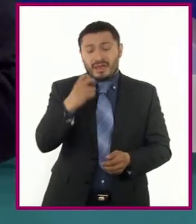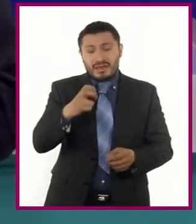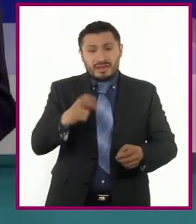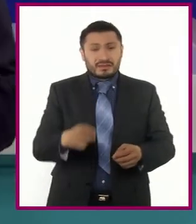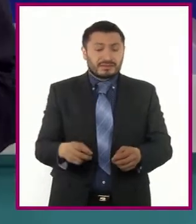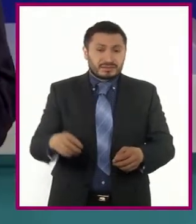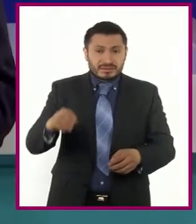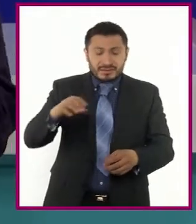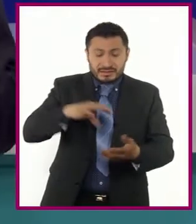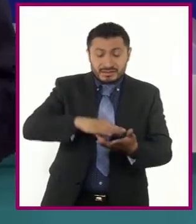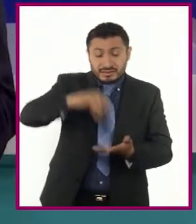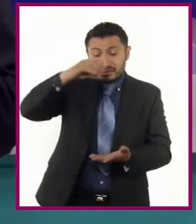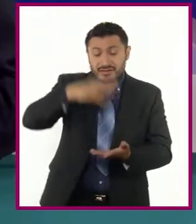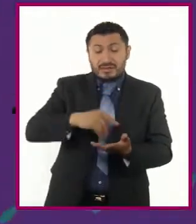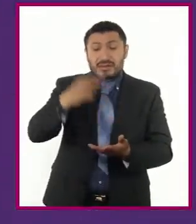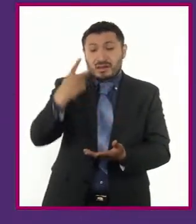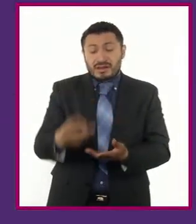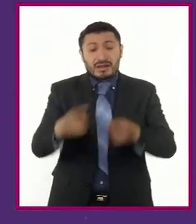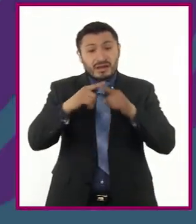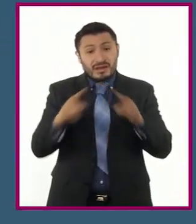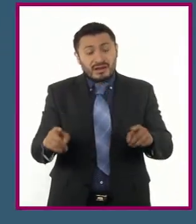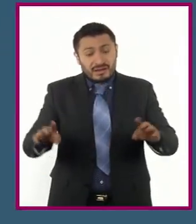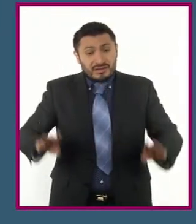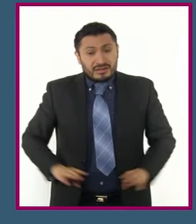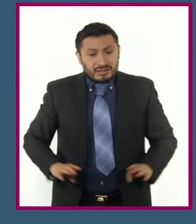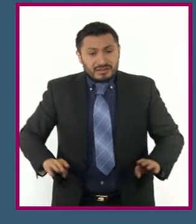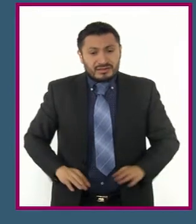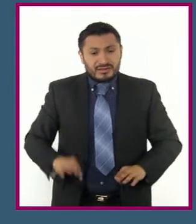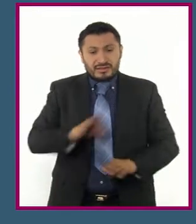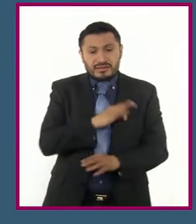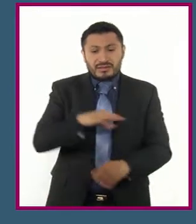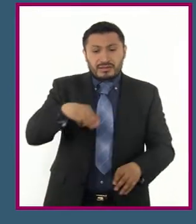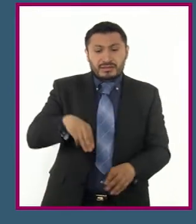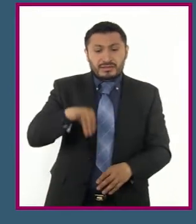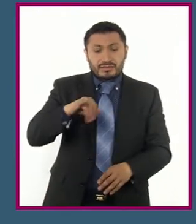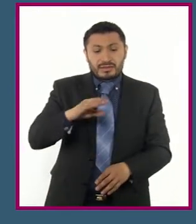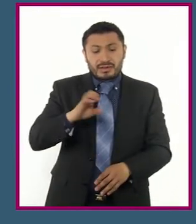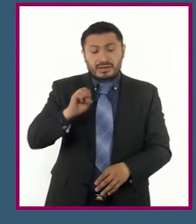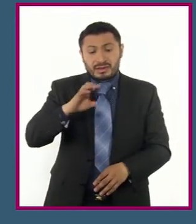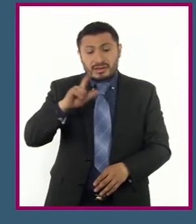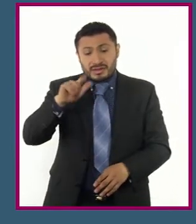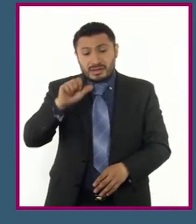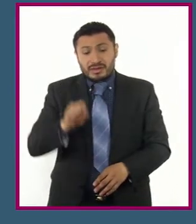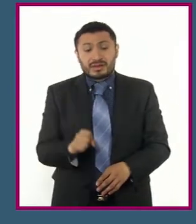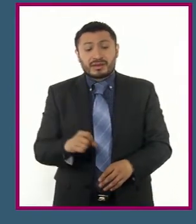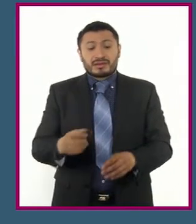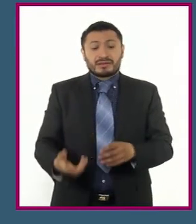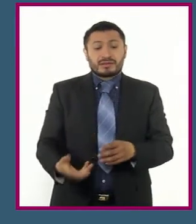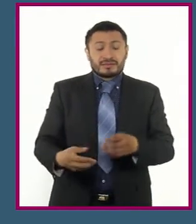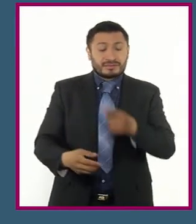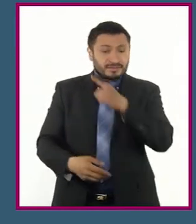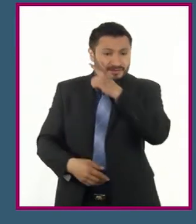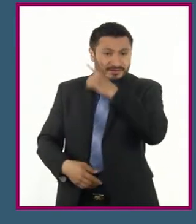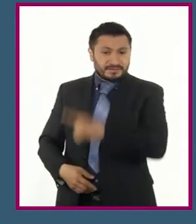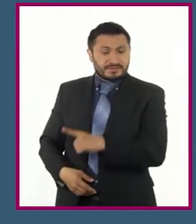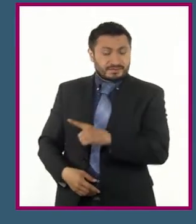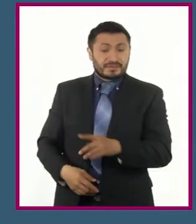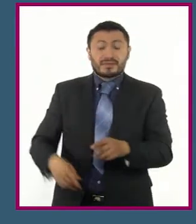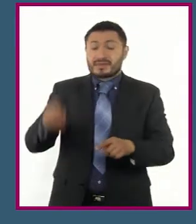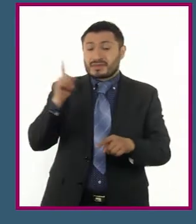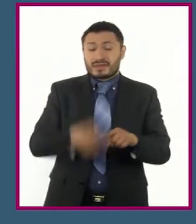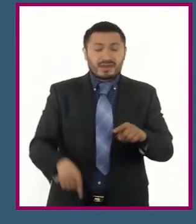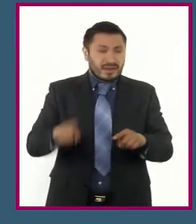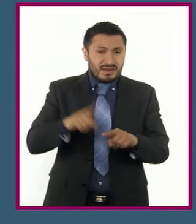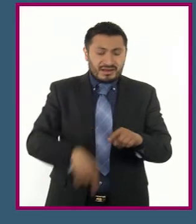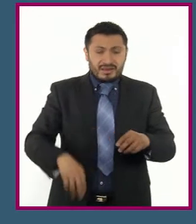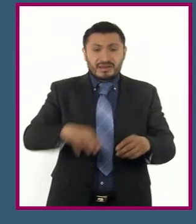2 polaridades diferentes, pueden formar micelas, que encapsulan las grasas y la suciedad, eliminándolas de las superficies como